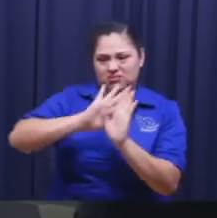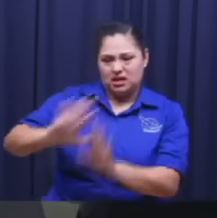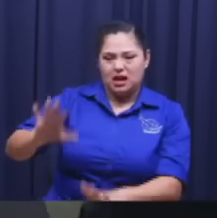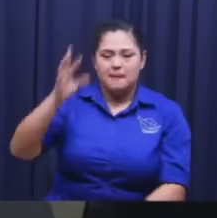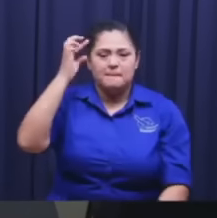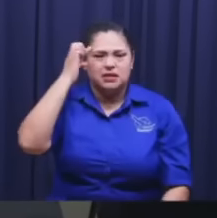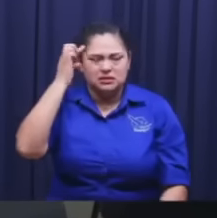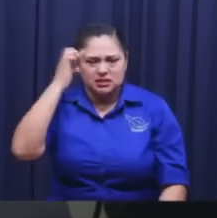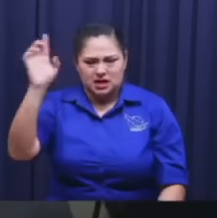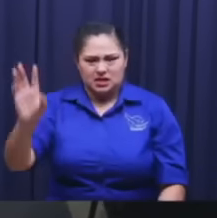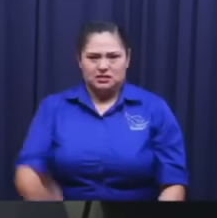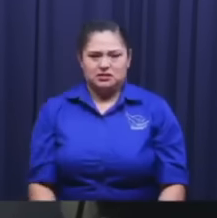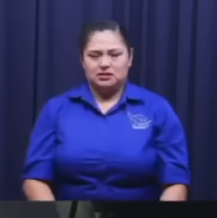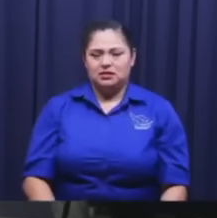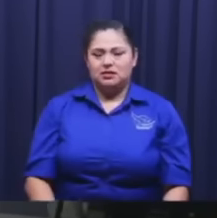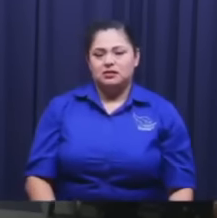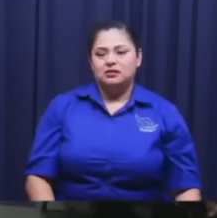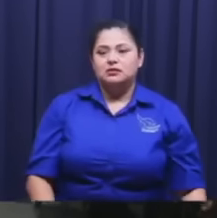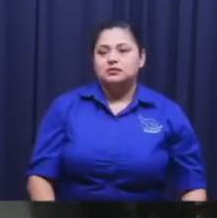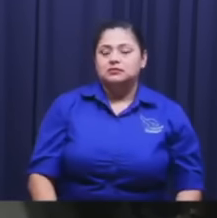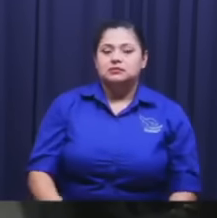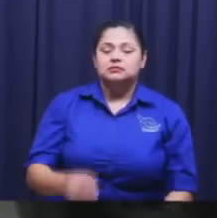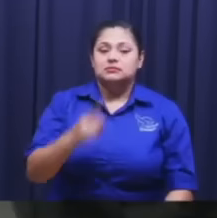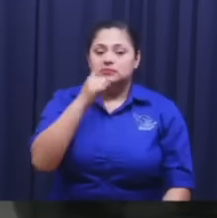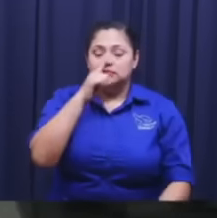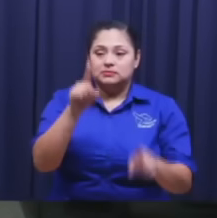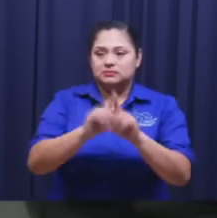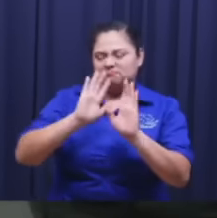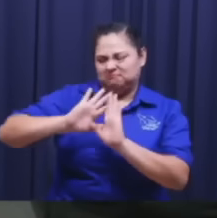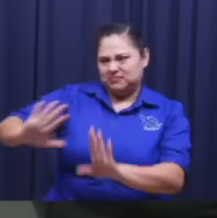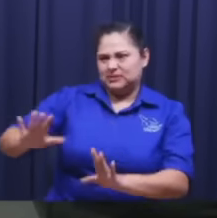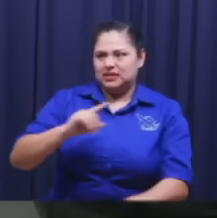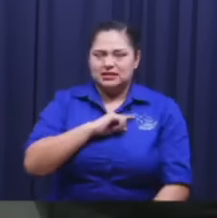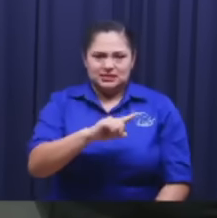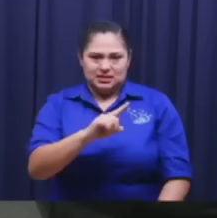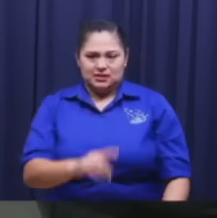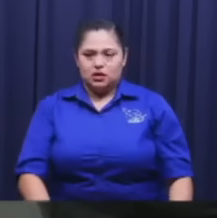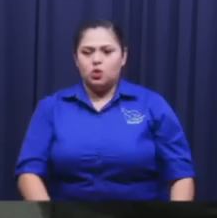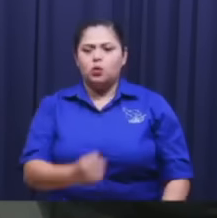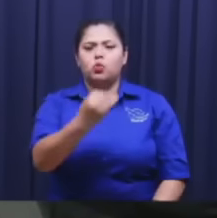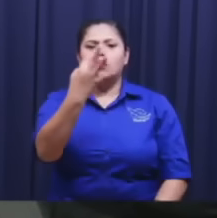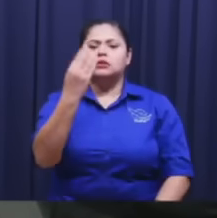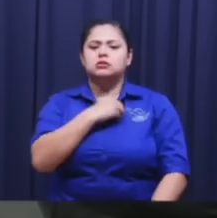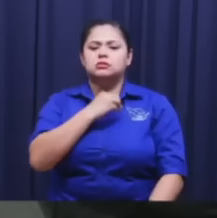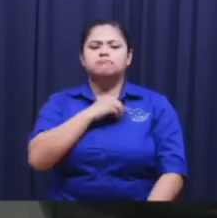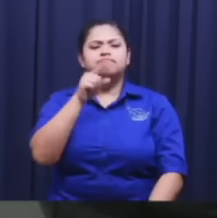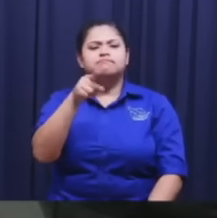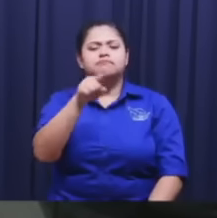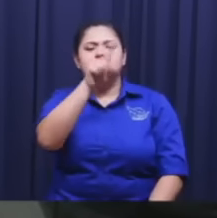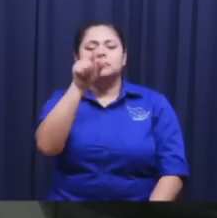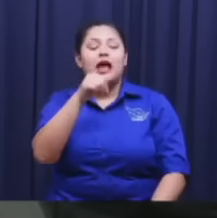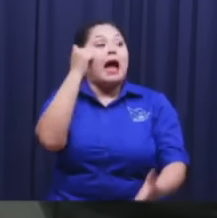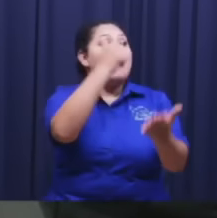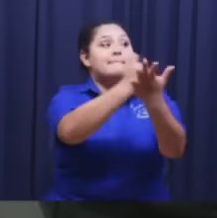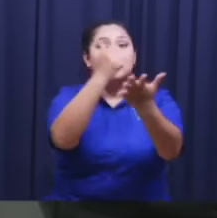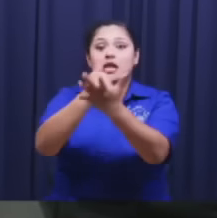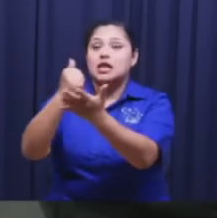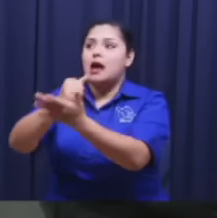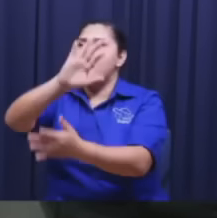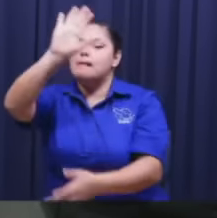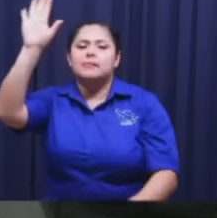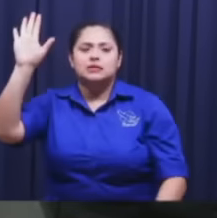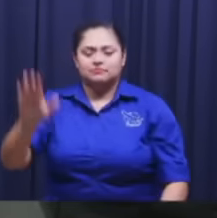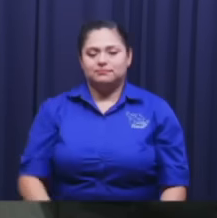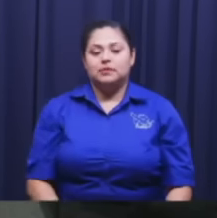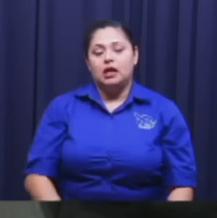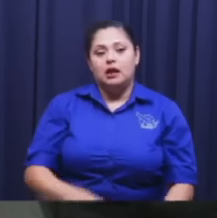No solo dejar de hacer, sino dejar de ser. ¿Cuántos quieren eso? Yo también.